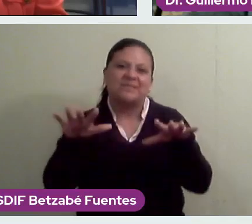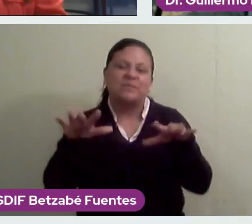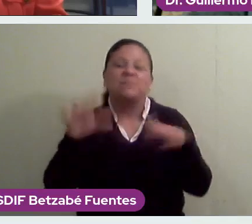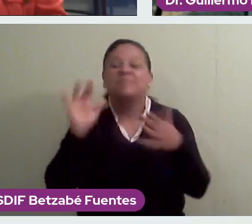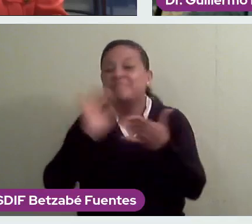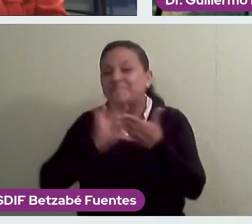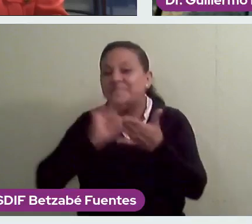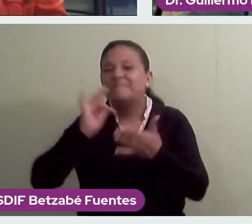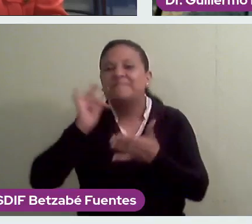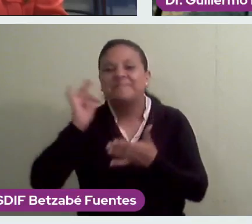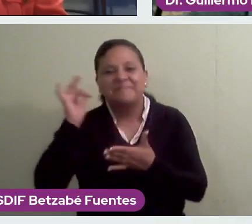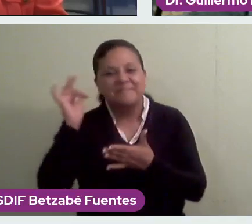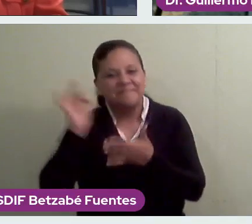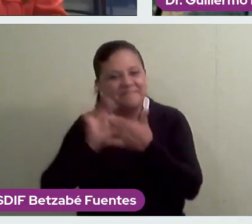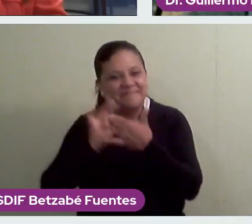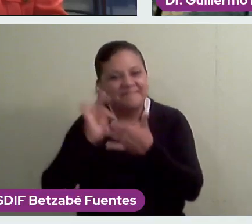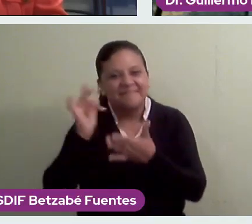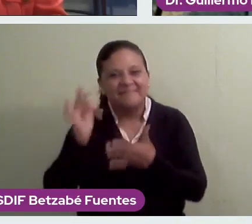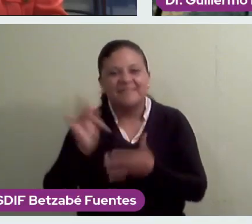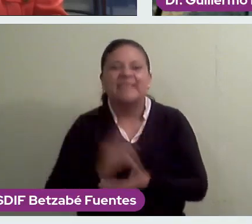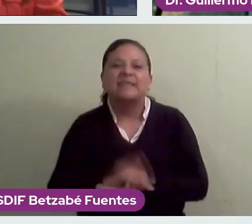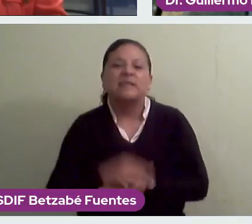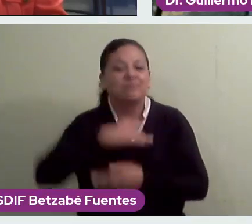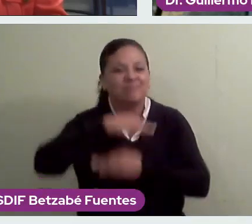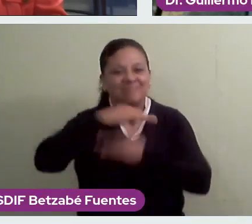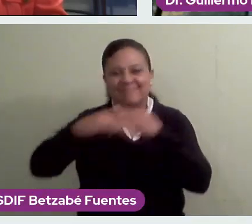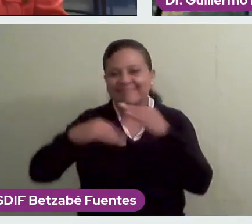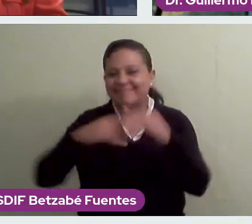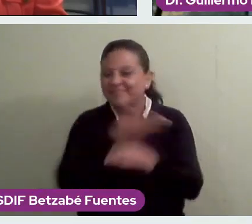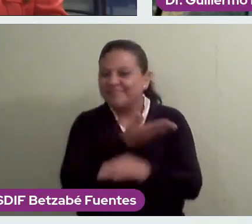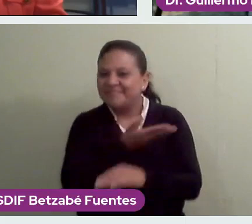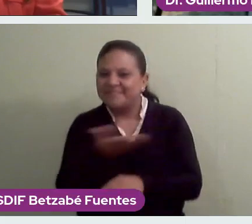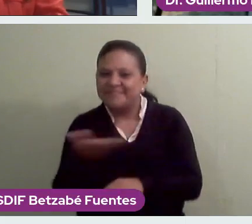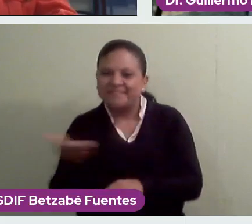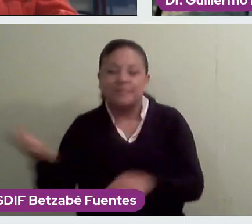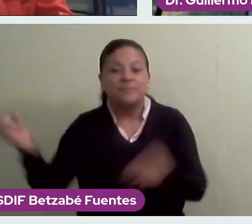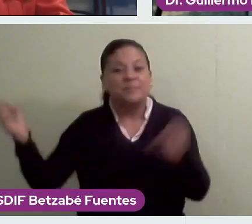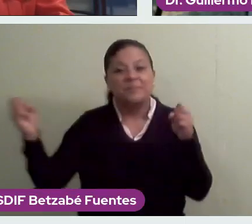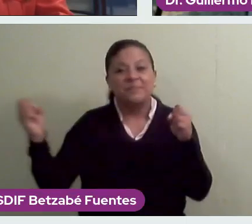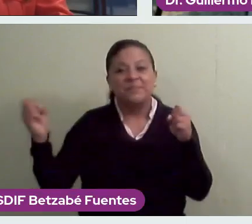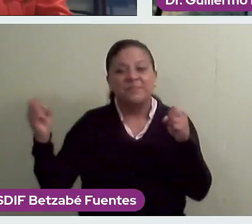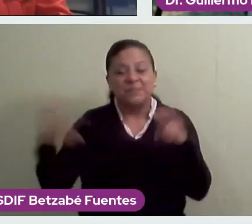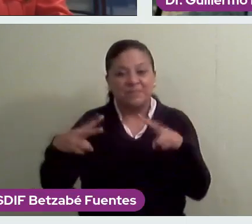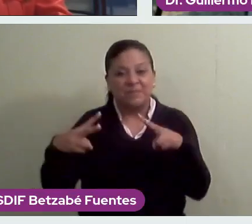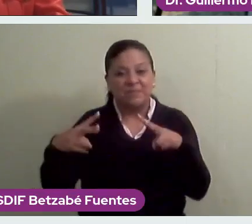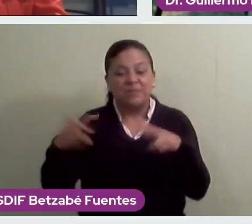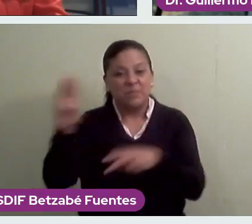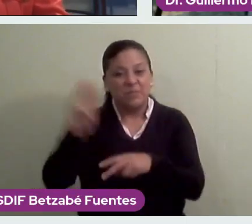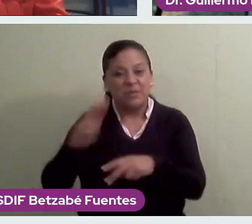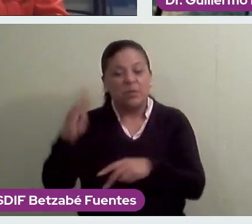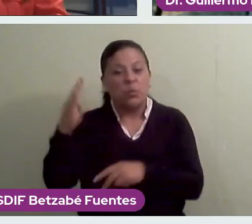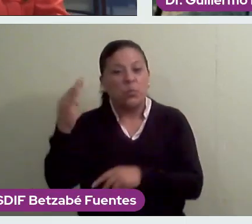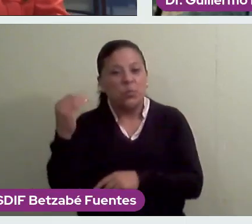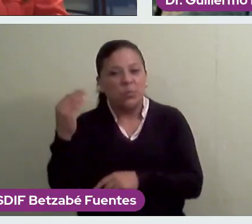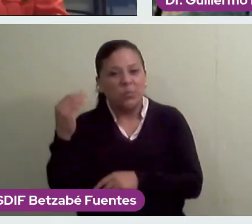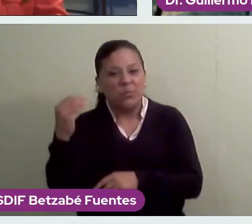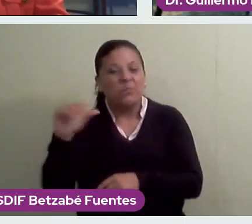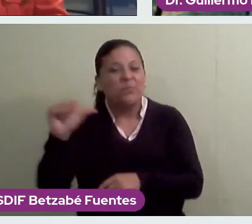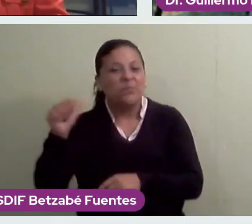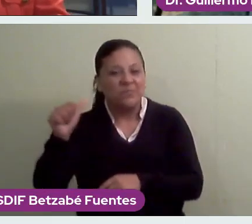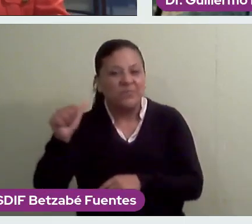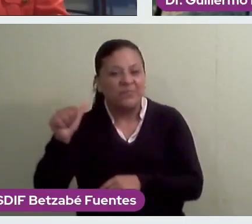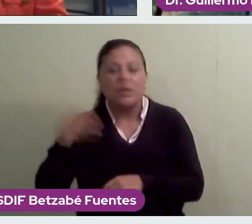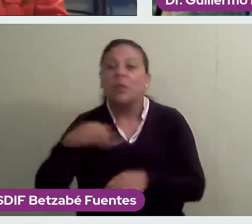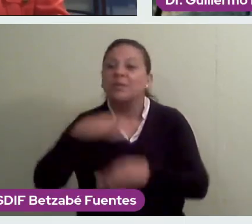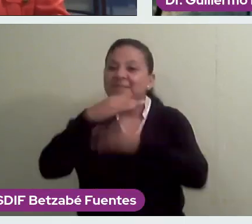muchísimas gracias a todas y todos. Y bueno, pues nos vemos el próximo miércoles 9 de agosto. Que tengan